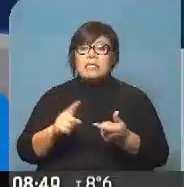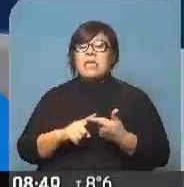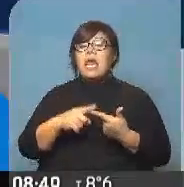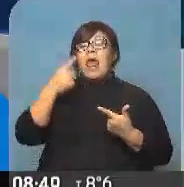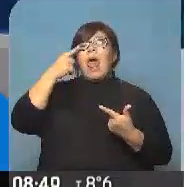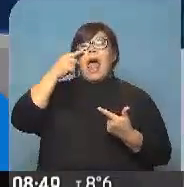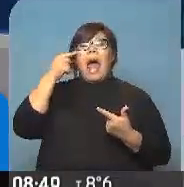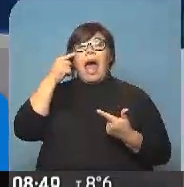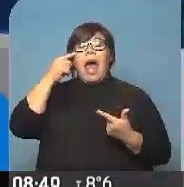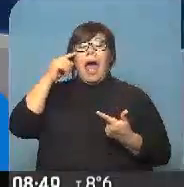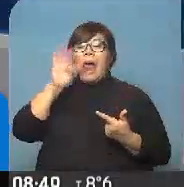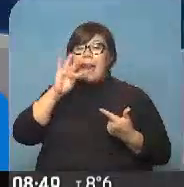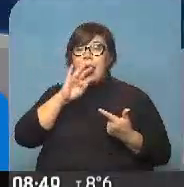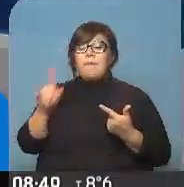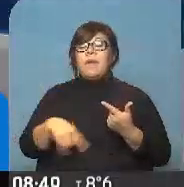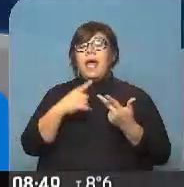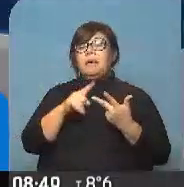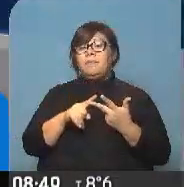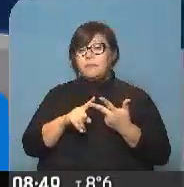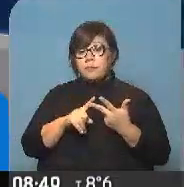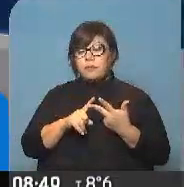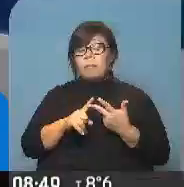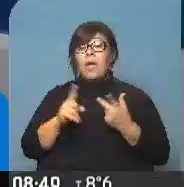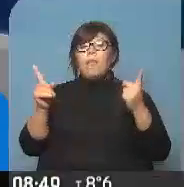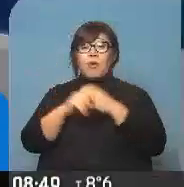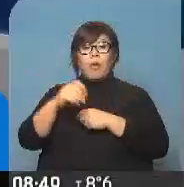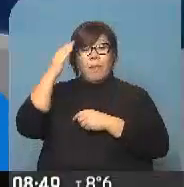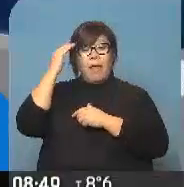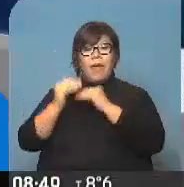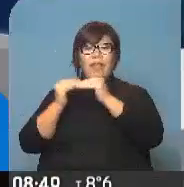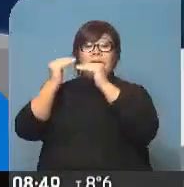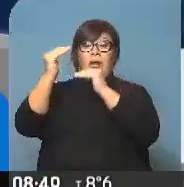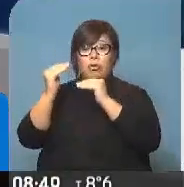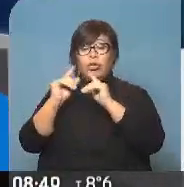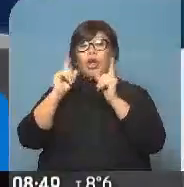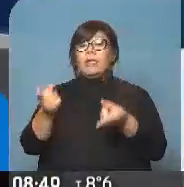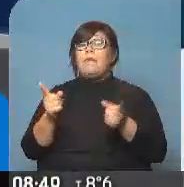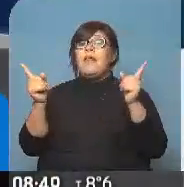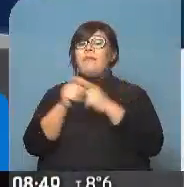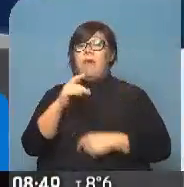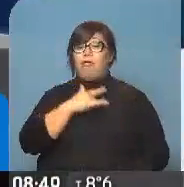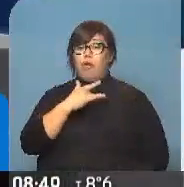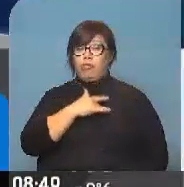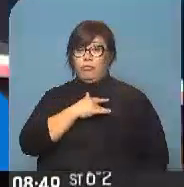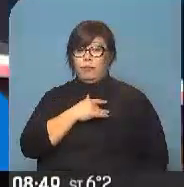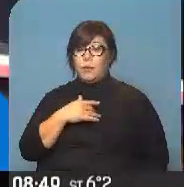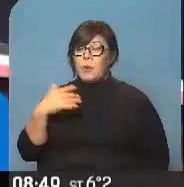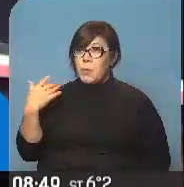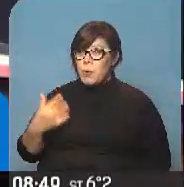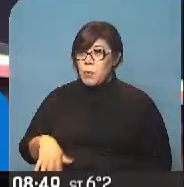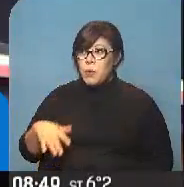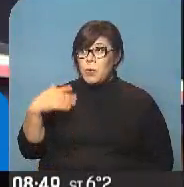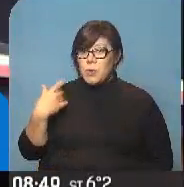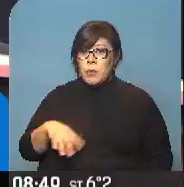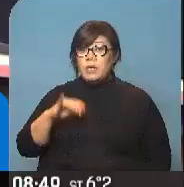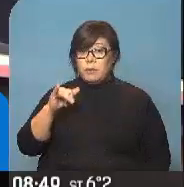la piel trastornos en el desarrollo y enfermedades cardiovasculares 'alejandro' una clase realmente